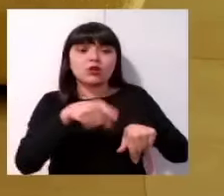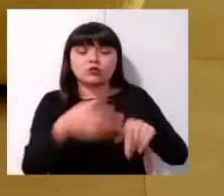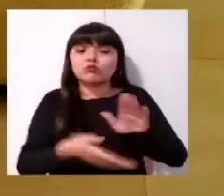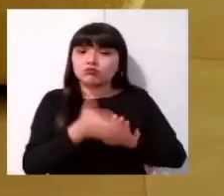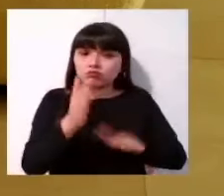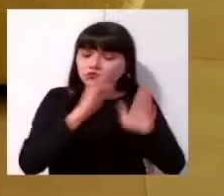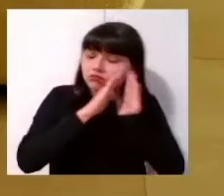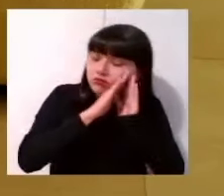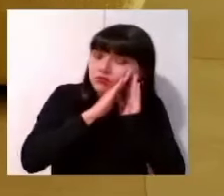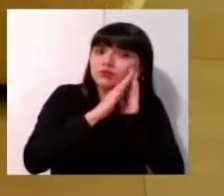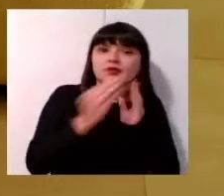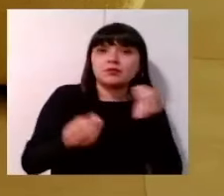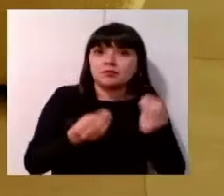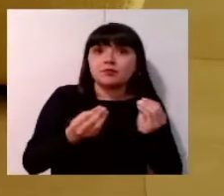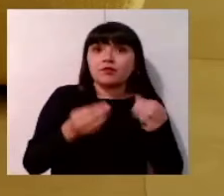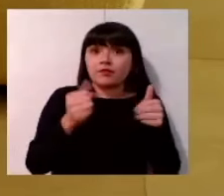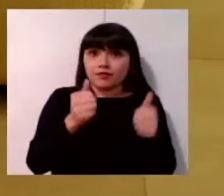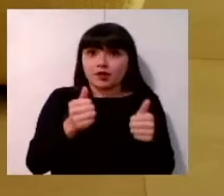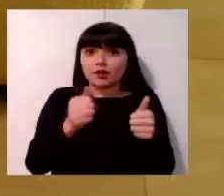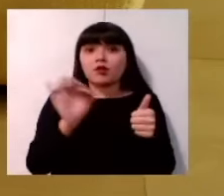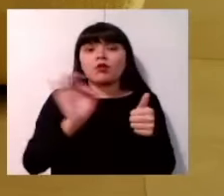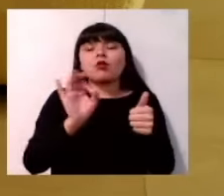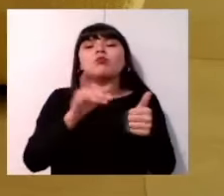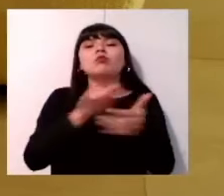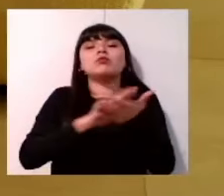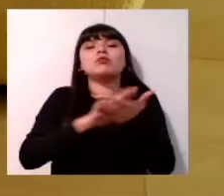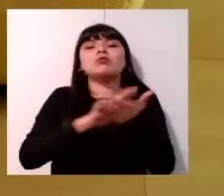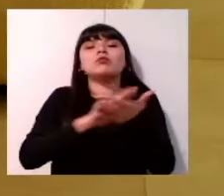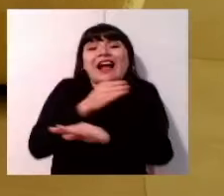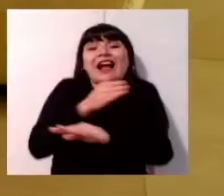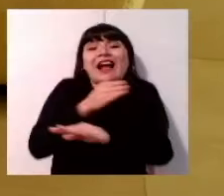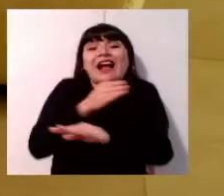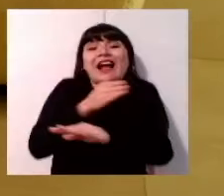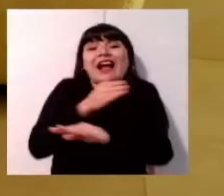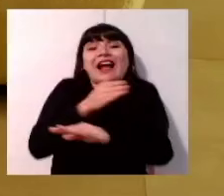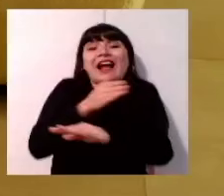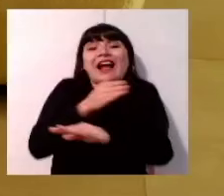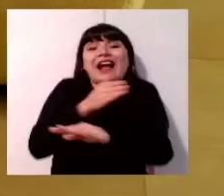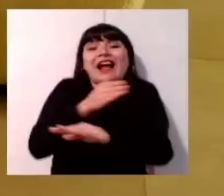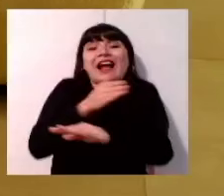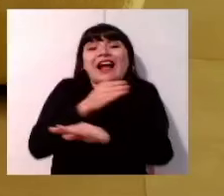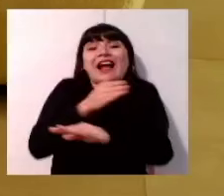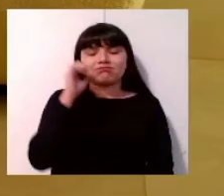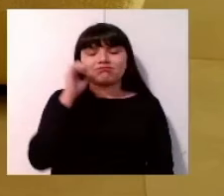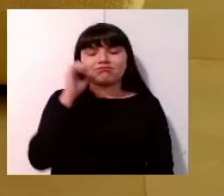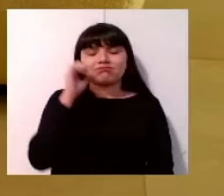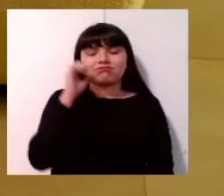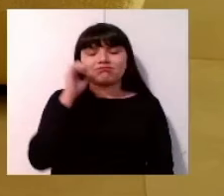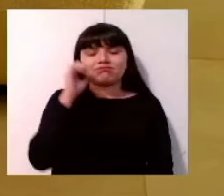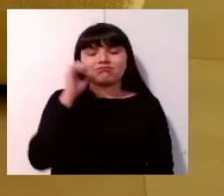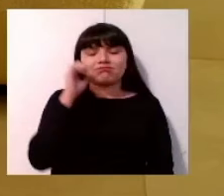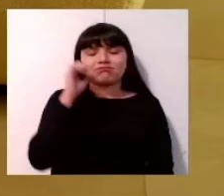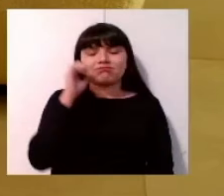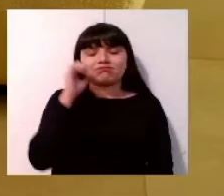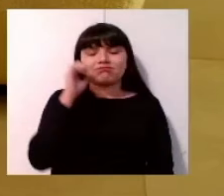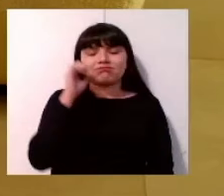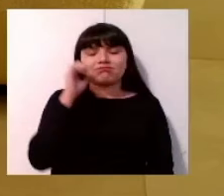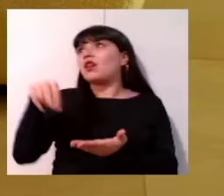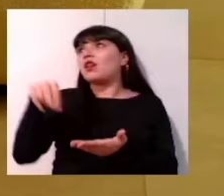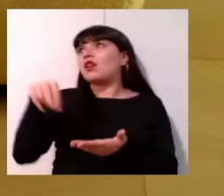los acuesta muy temprano, no tiene sueño y obviamente ahí se dan vuelta, qué sé yo. Pero también si uno